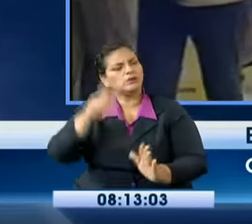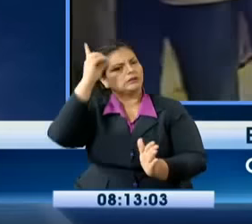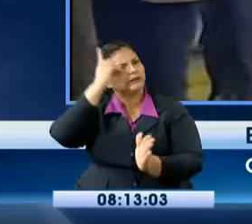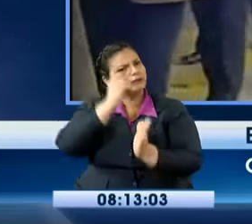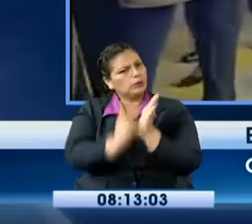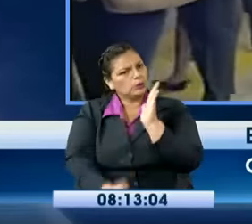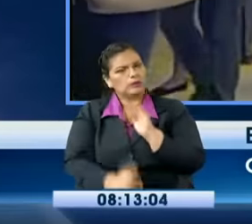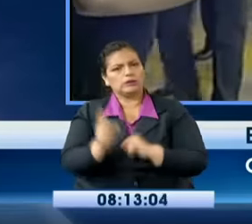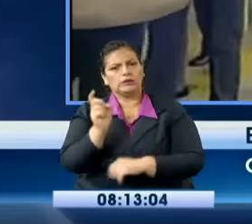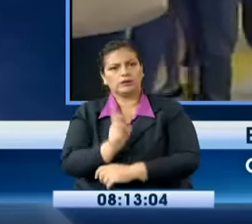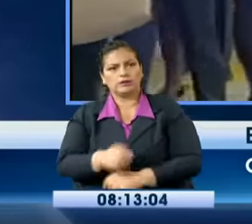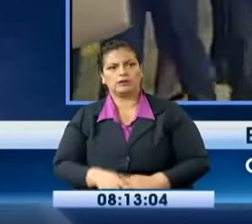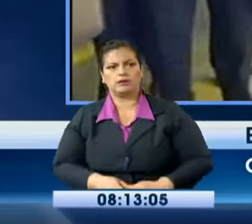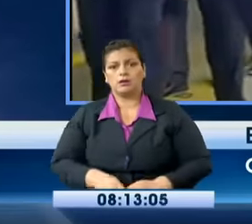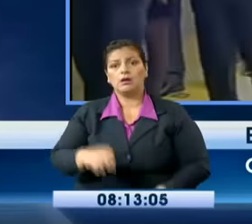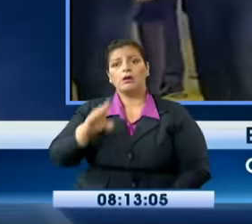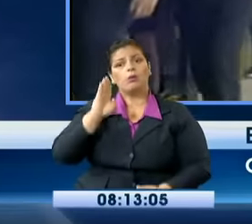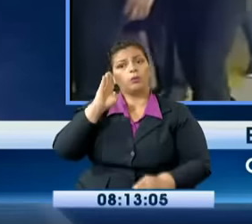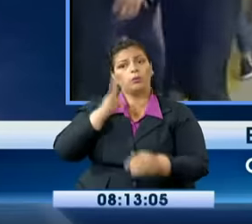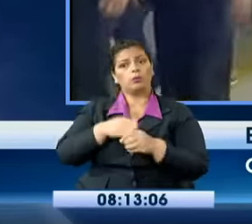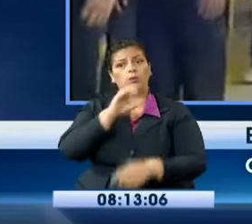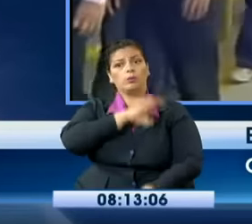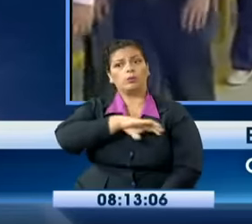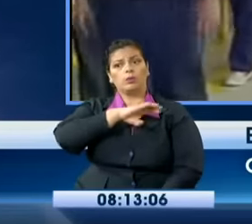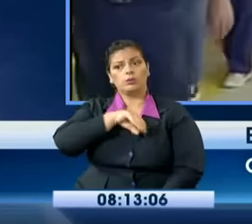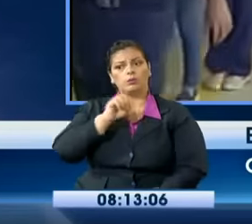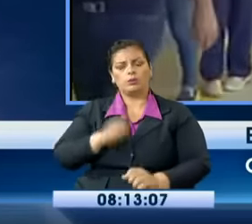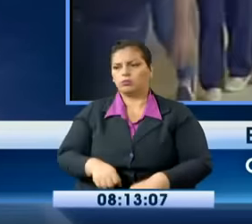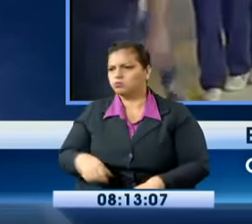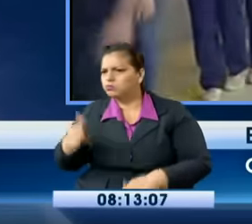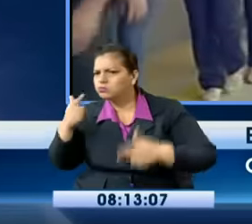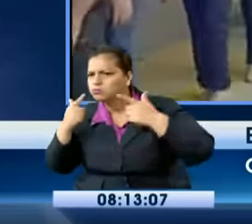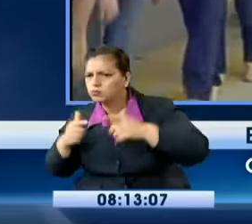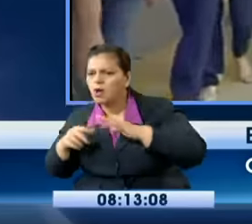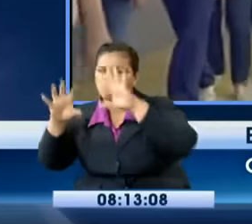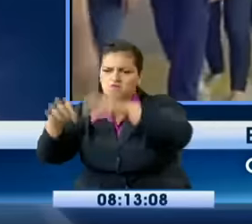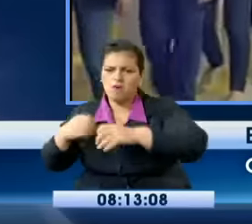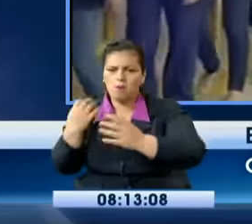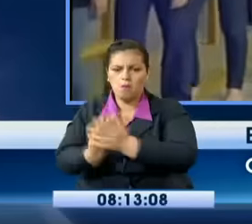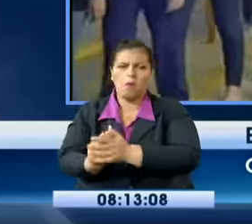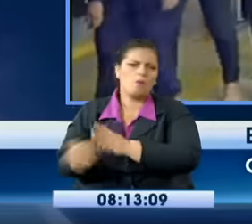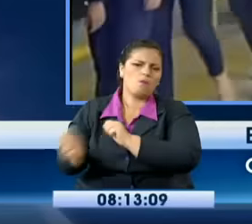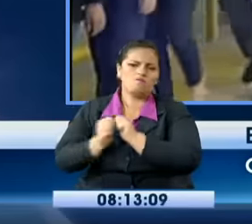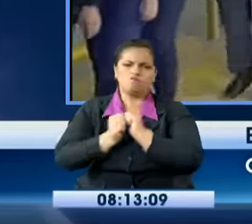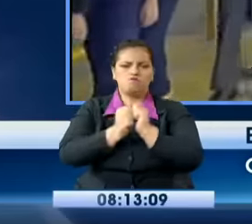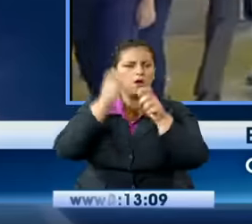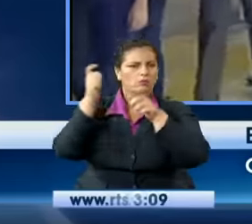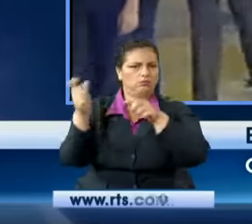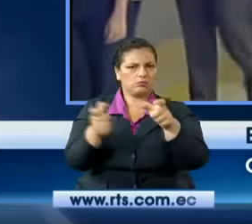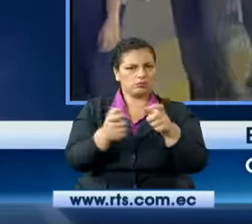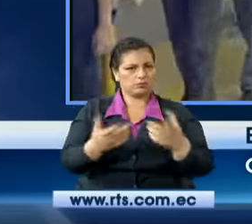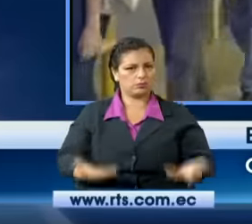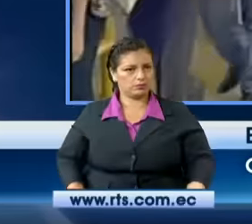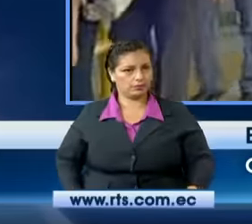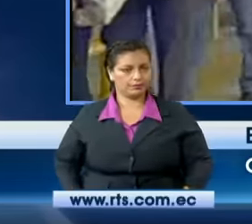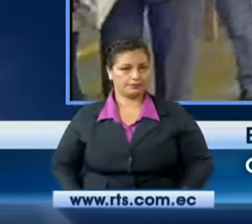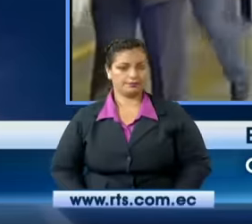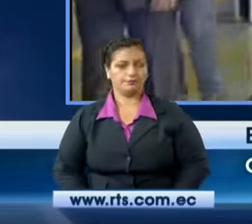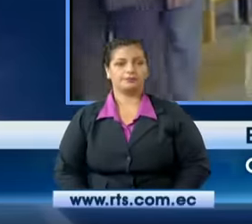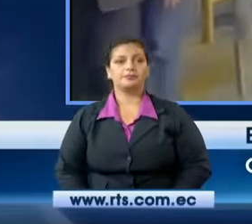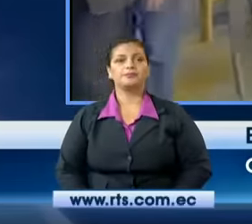nada. O sea, en ese momento la policía actúa, tienen que acompañarlo a la fiscalía así y tienen es, que poner la denuncia. Si no, es lo mismo que nada. Pero también hay parte,